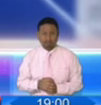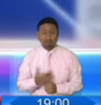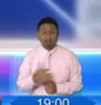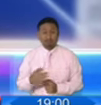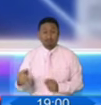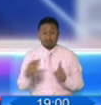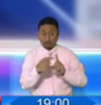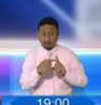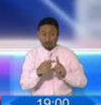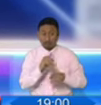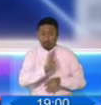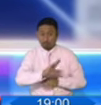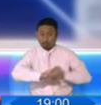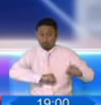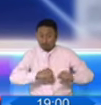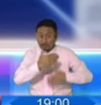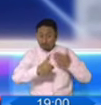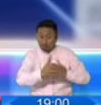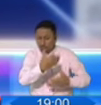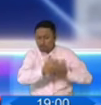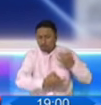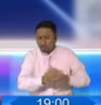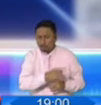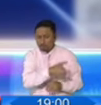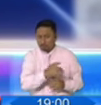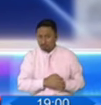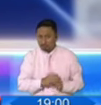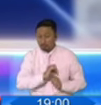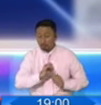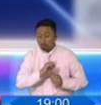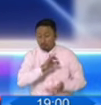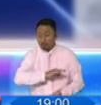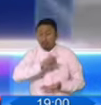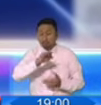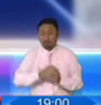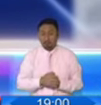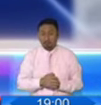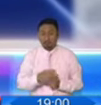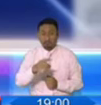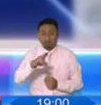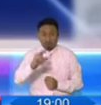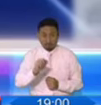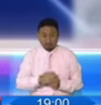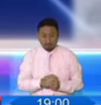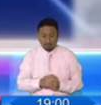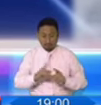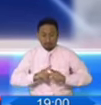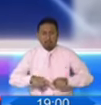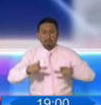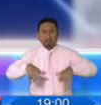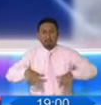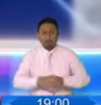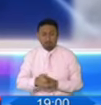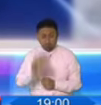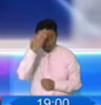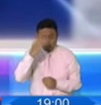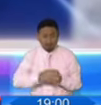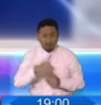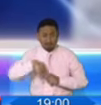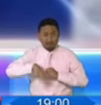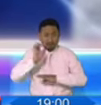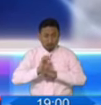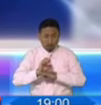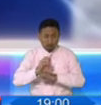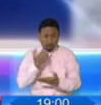van a cuestionar sus acciones como vicepresidente o delegado en Ginebra. Además comentó que Moreno conocía la situación económica